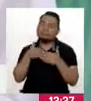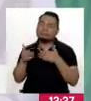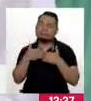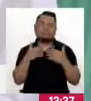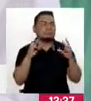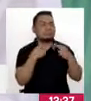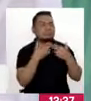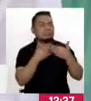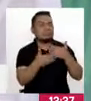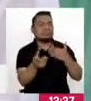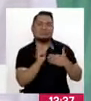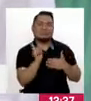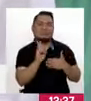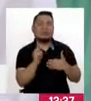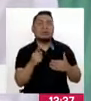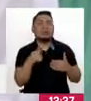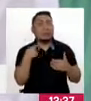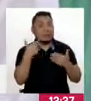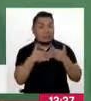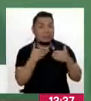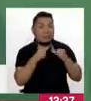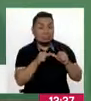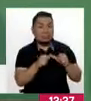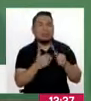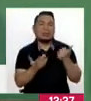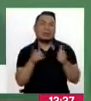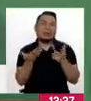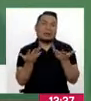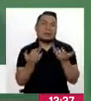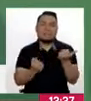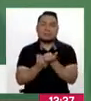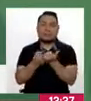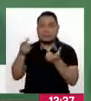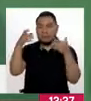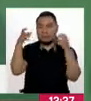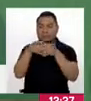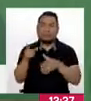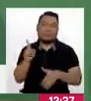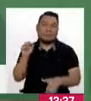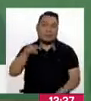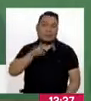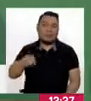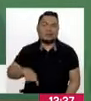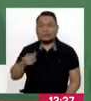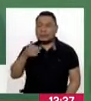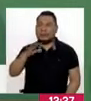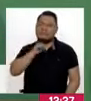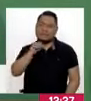pues estaríamos avalando esas actitudes de intolerancia,